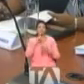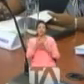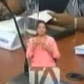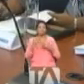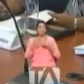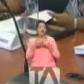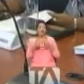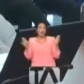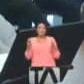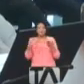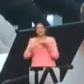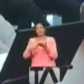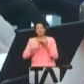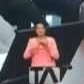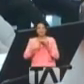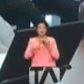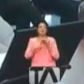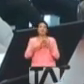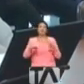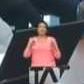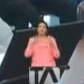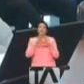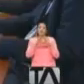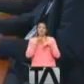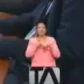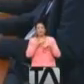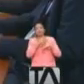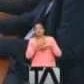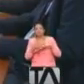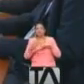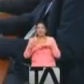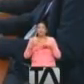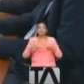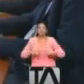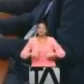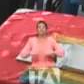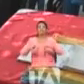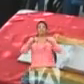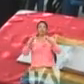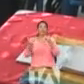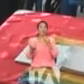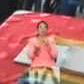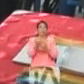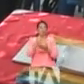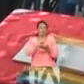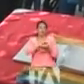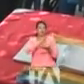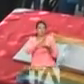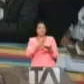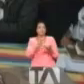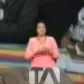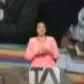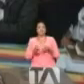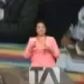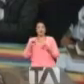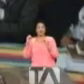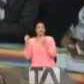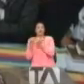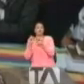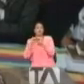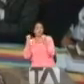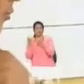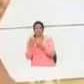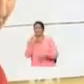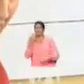ampliamente analizado y debatido durante lo que resta de periodo legislativo y durante el nuevo periodo, pero las organizaciones sociales reclaman que no